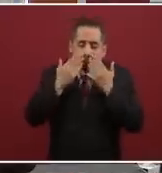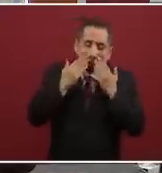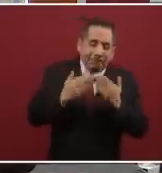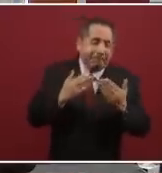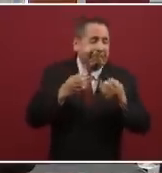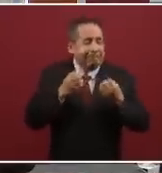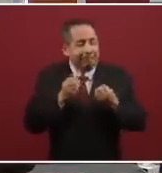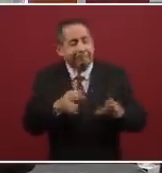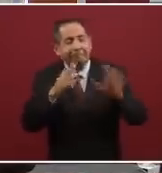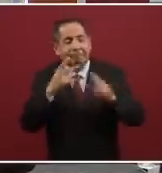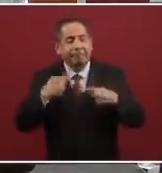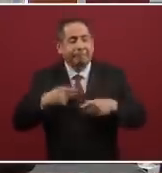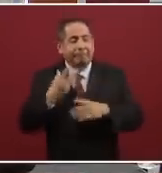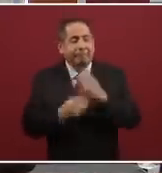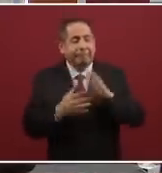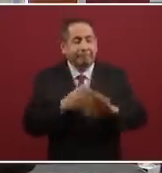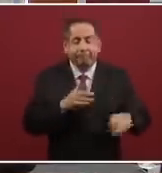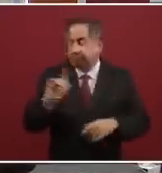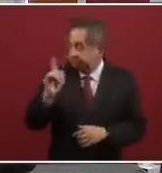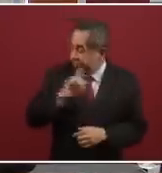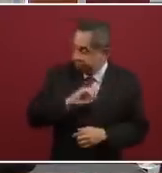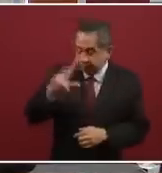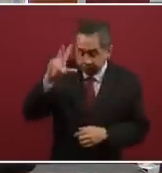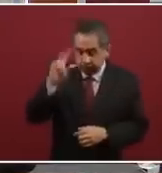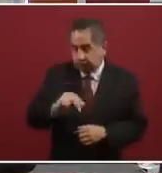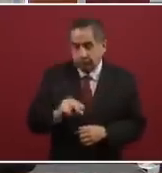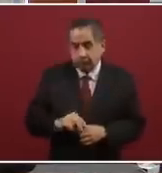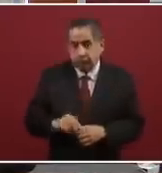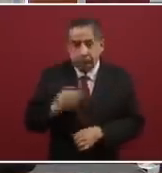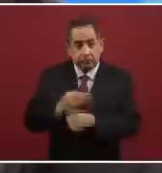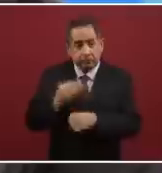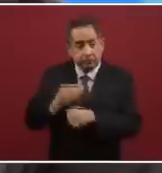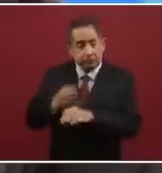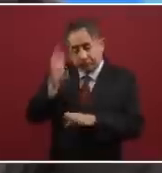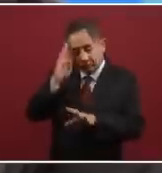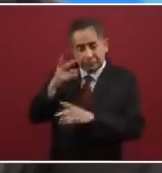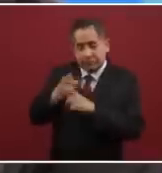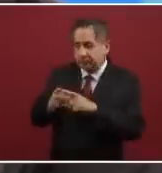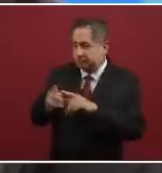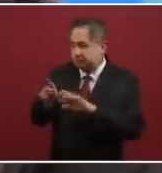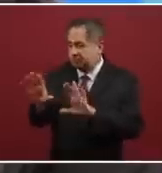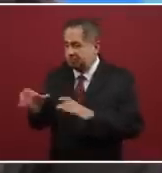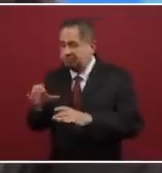Quizás estamos ante uno de los tráficos de personas más importantes del mundo.